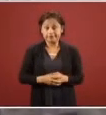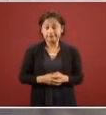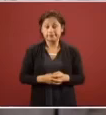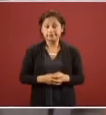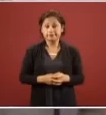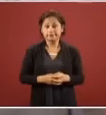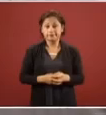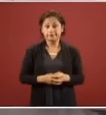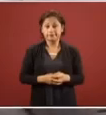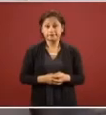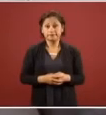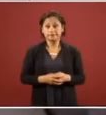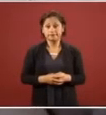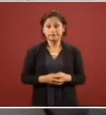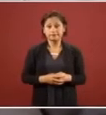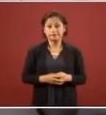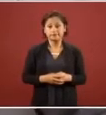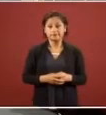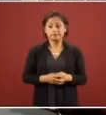tiene razón